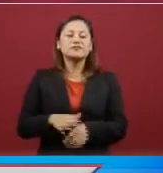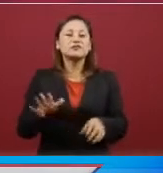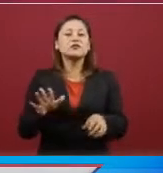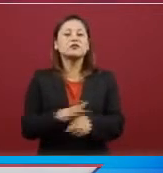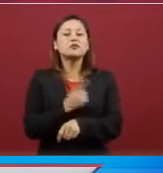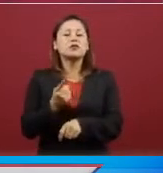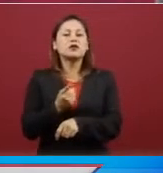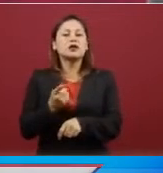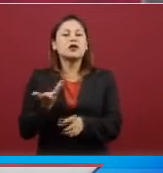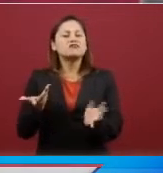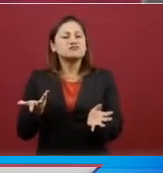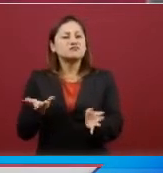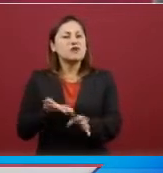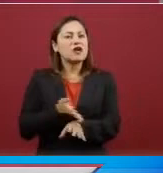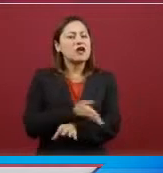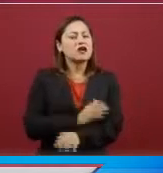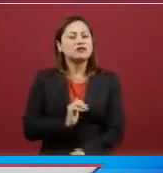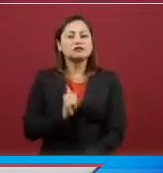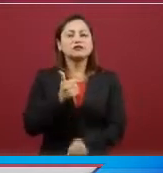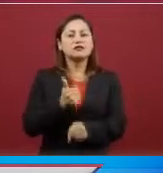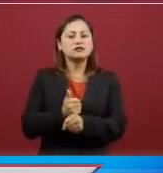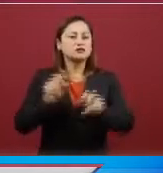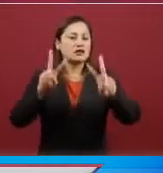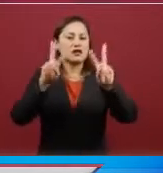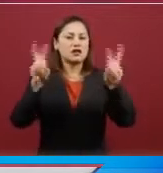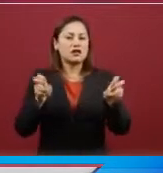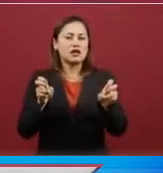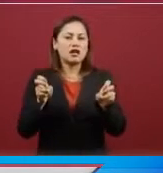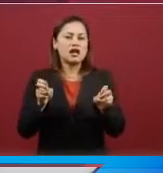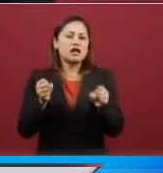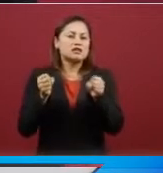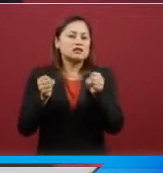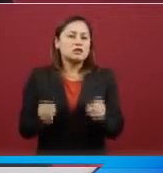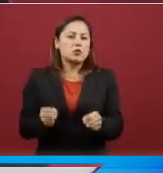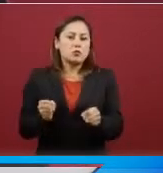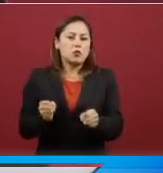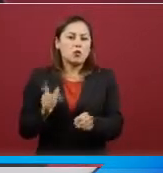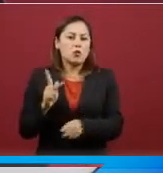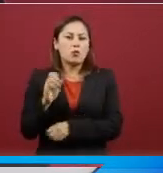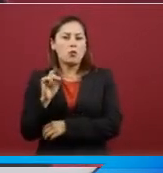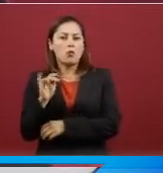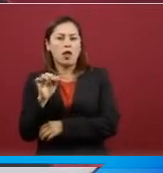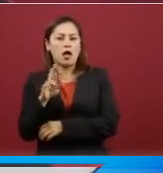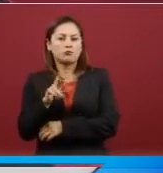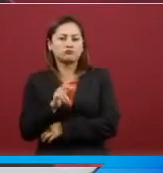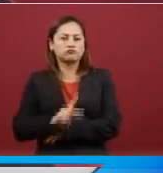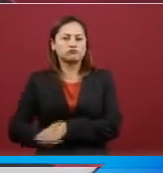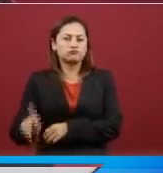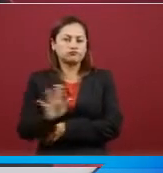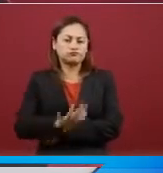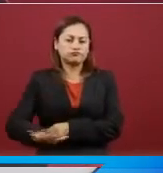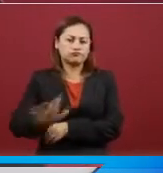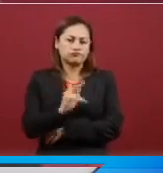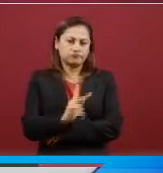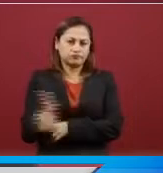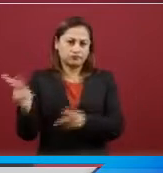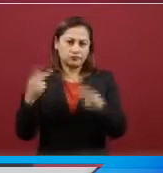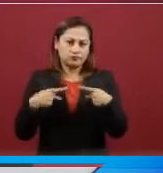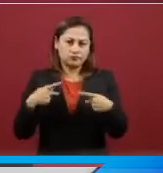crearon, eso que llaman seguro popular, lo he dicho muchas veces y lo repito